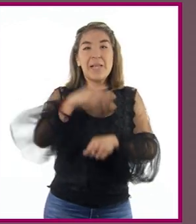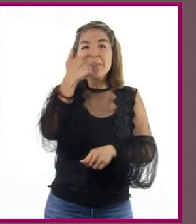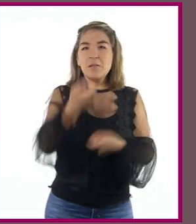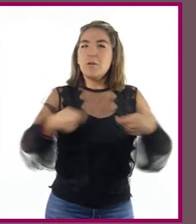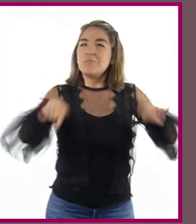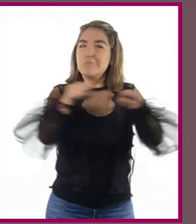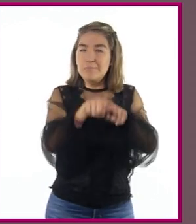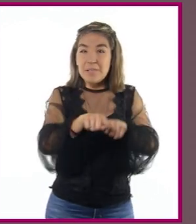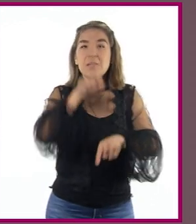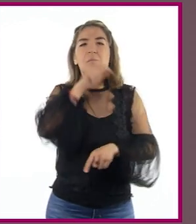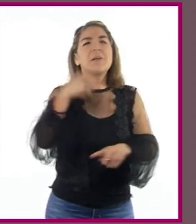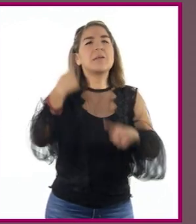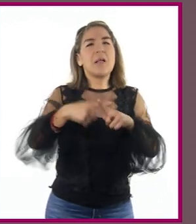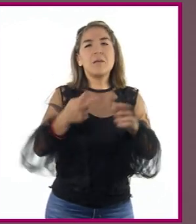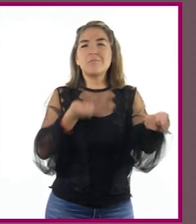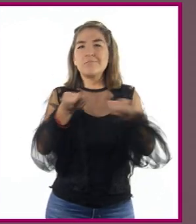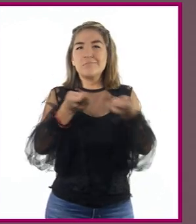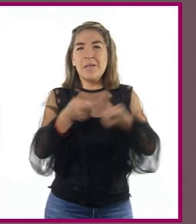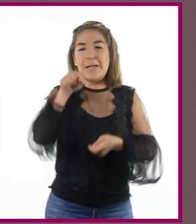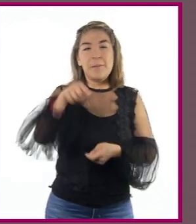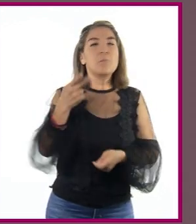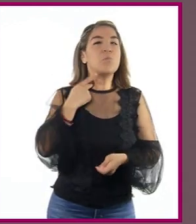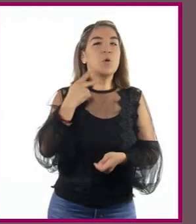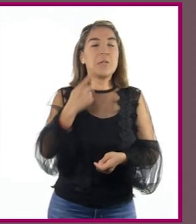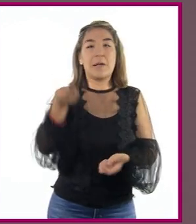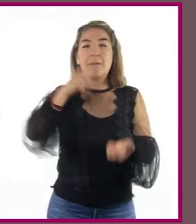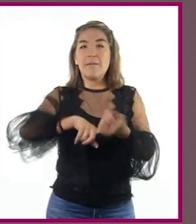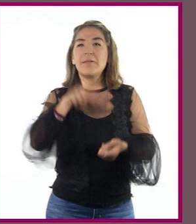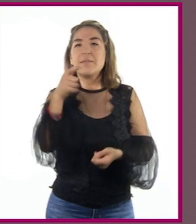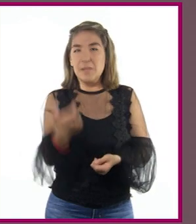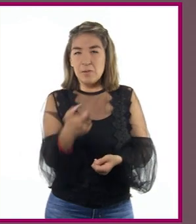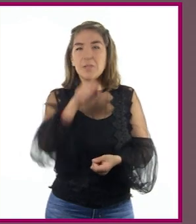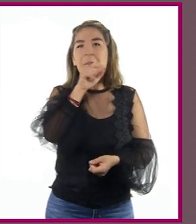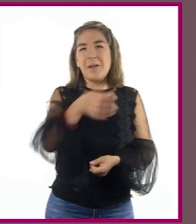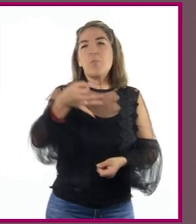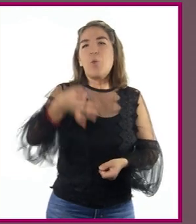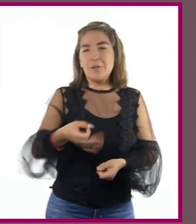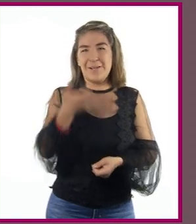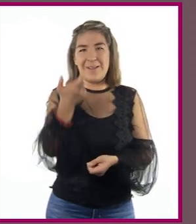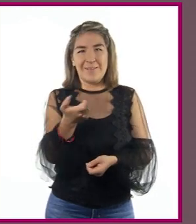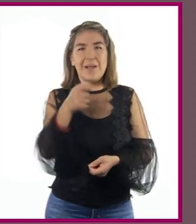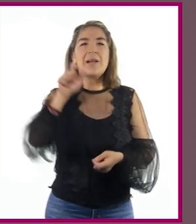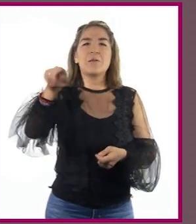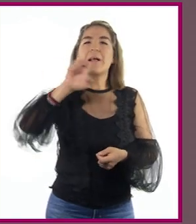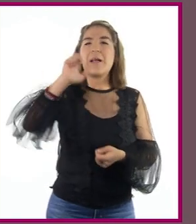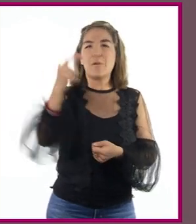precios y dirigir la política económica y monetaria de la Unión Europea.